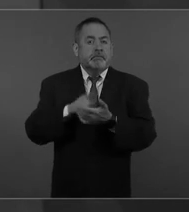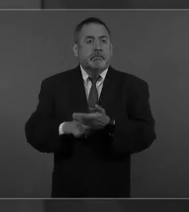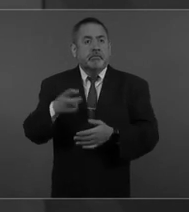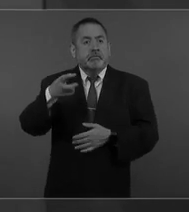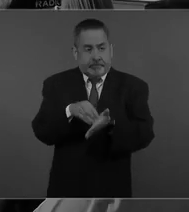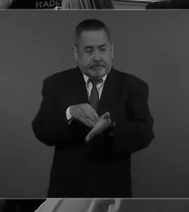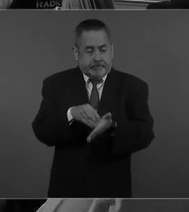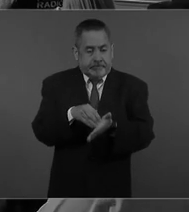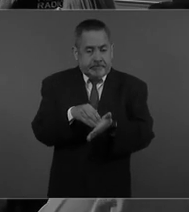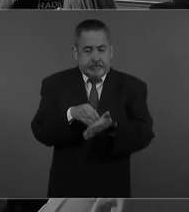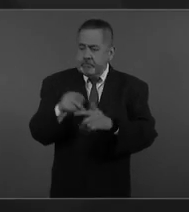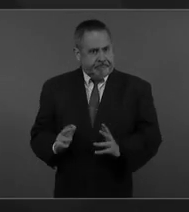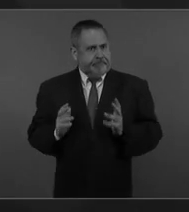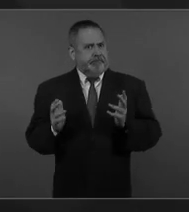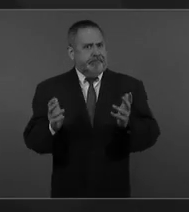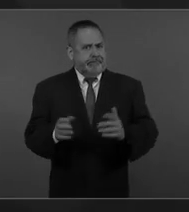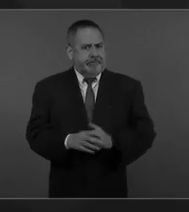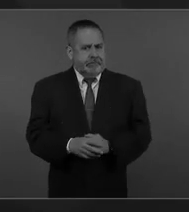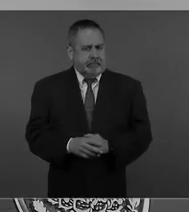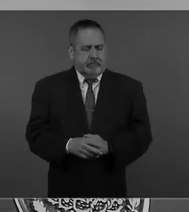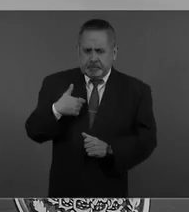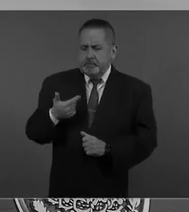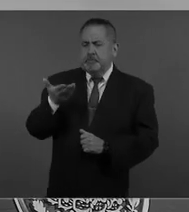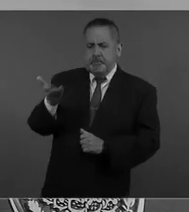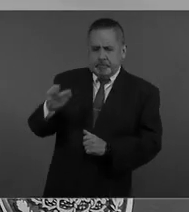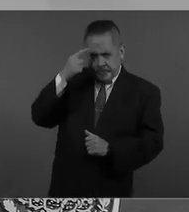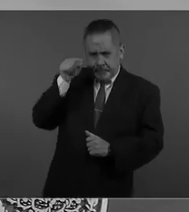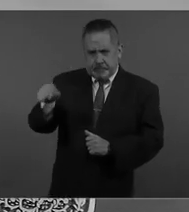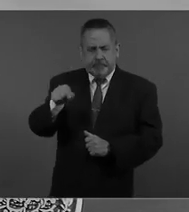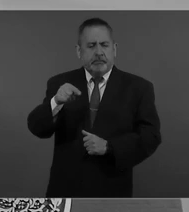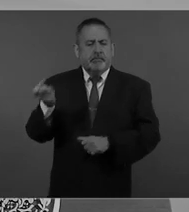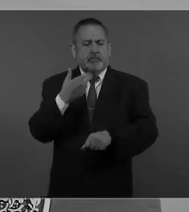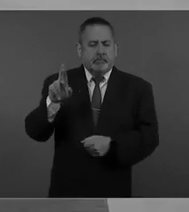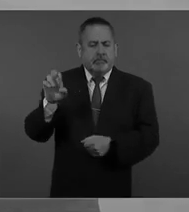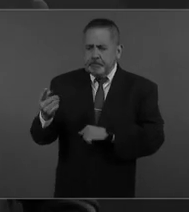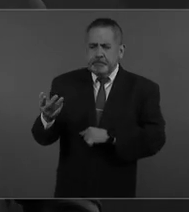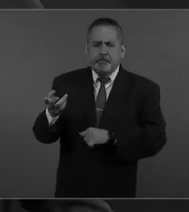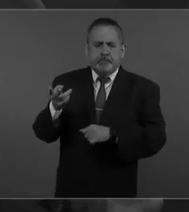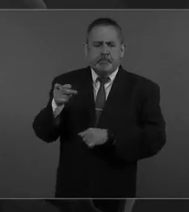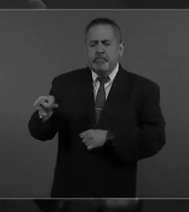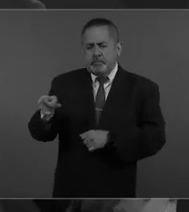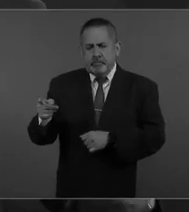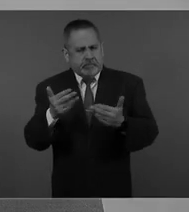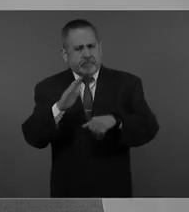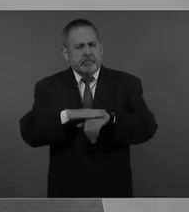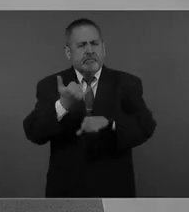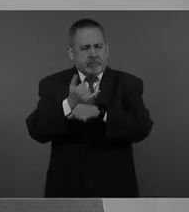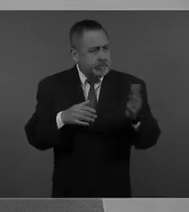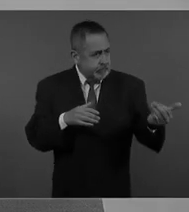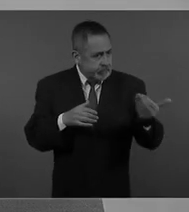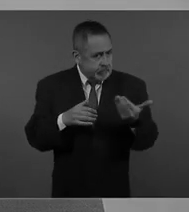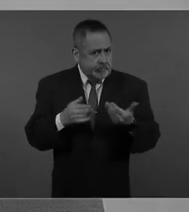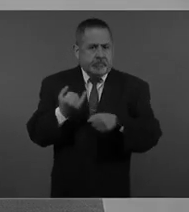39 mil fueron eliminados. Vamos a pedirle a la Secretaría de Relaciones Exteriores que busque más